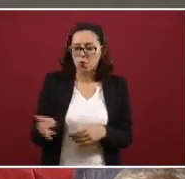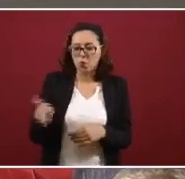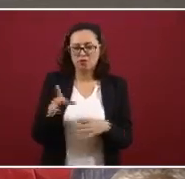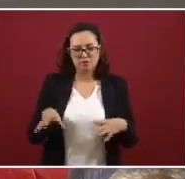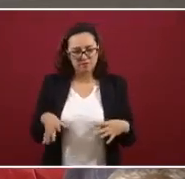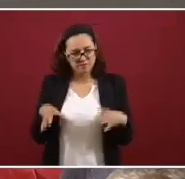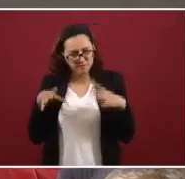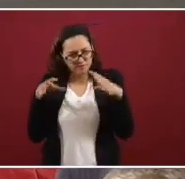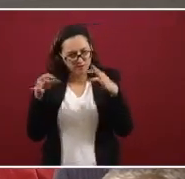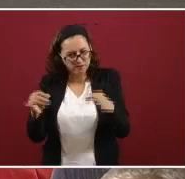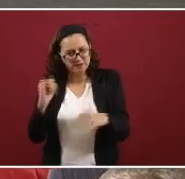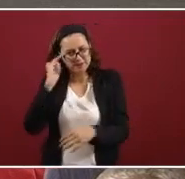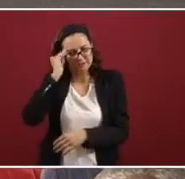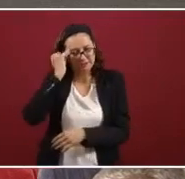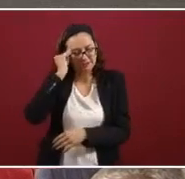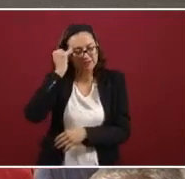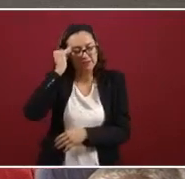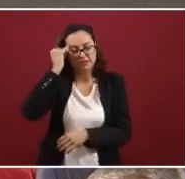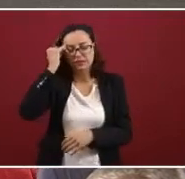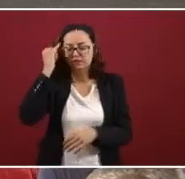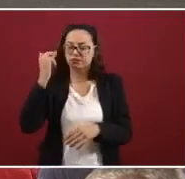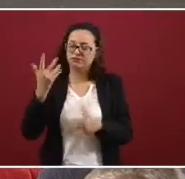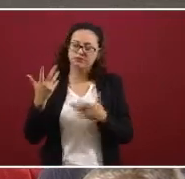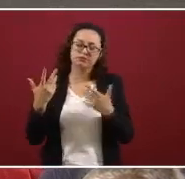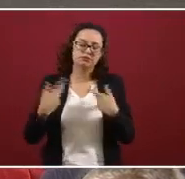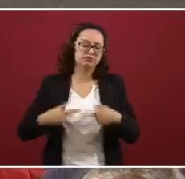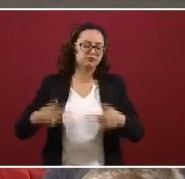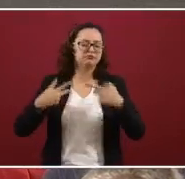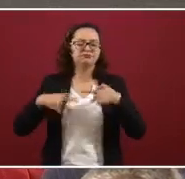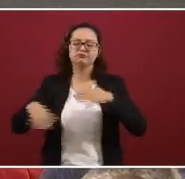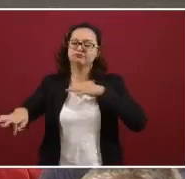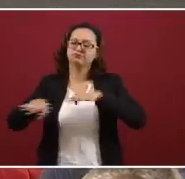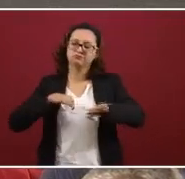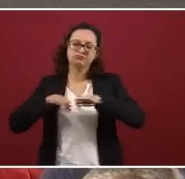originarios, pueblos indígenas, muy trabajadores.